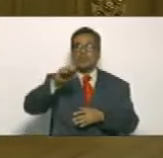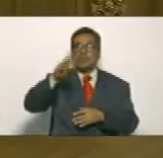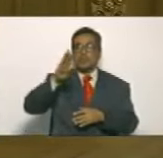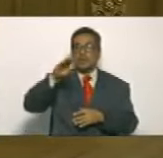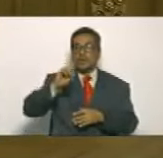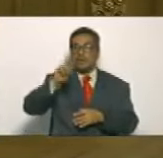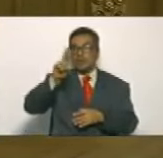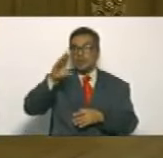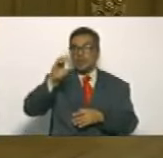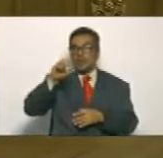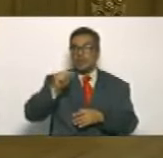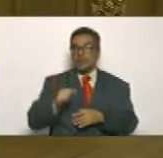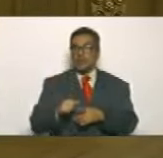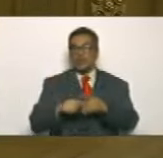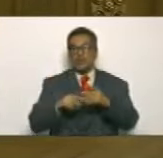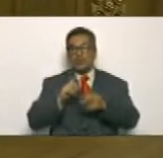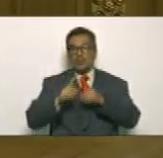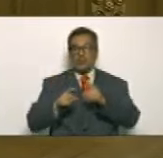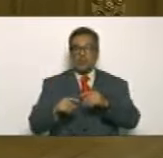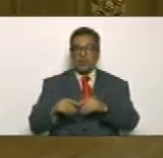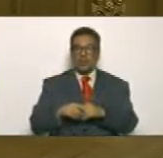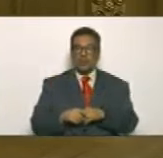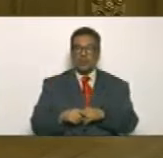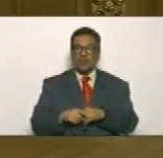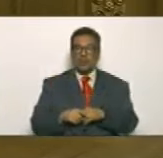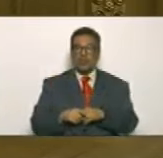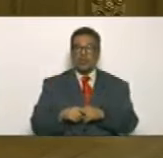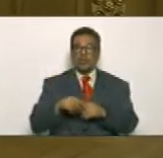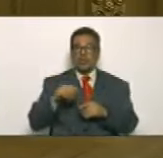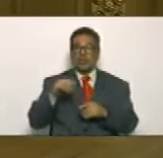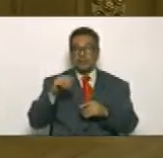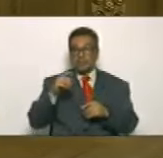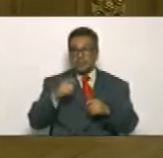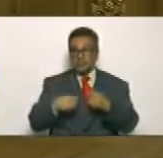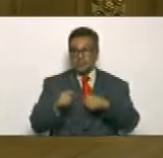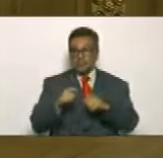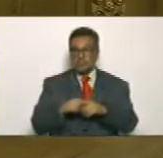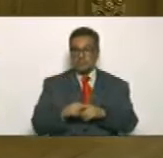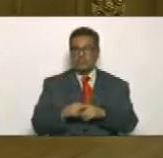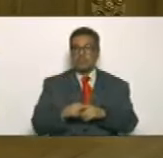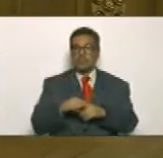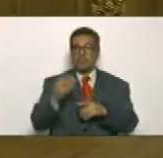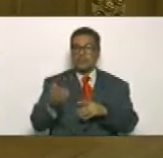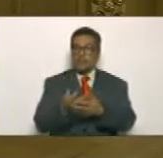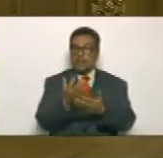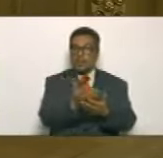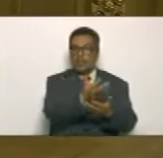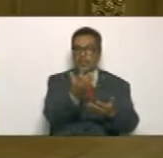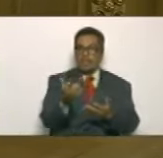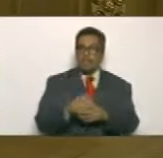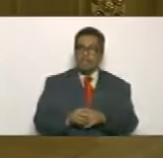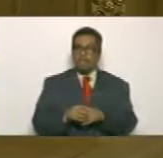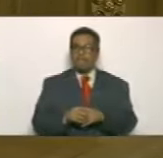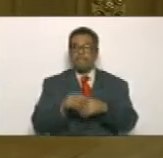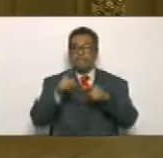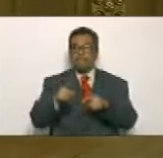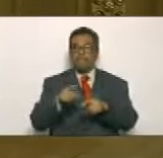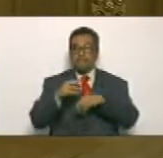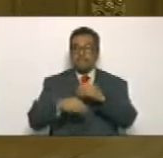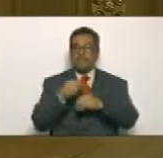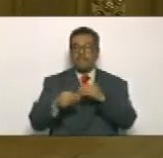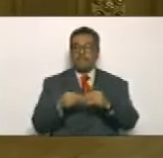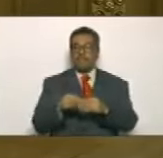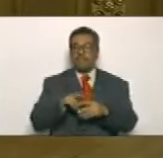berrecuos, entre pasto, entre venta y pasto, en donde yacía en